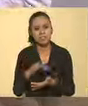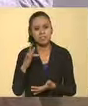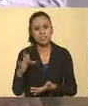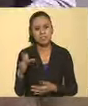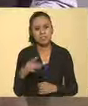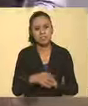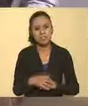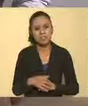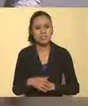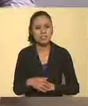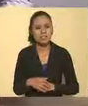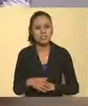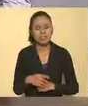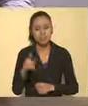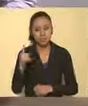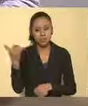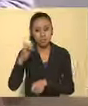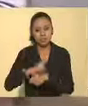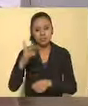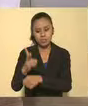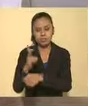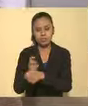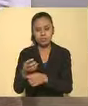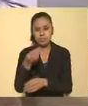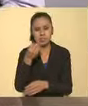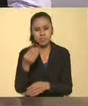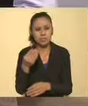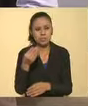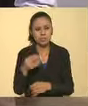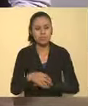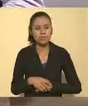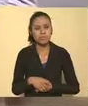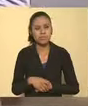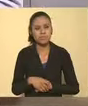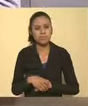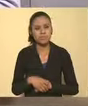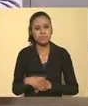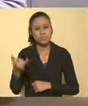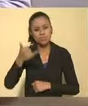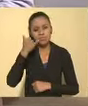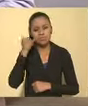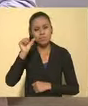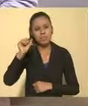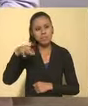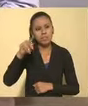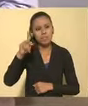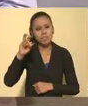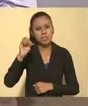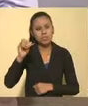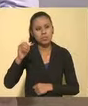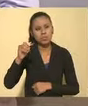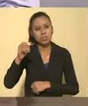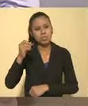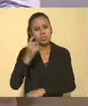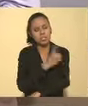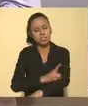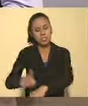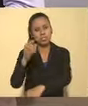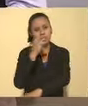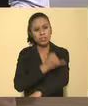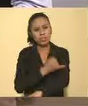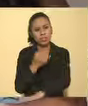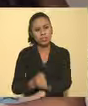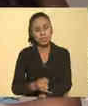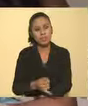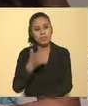mami y a Nakati por sus tips. Claro. Exactamente. Tenemos llamaditas, Miguel. Nos llamó Amparo Guzmán de la delegación Iztapalapa y que quiere el